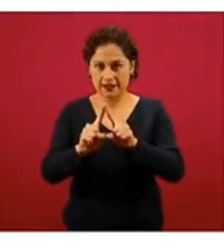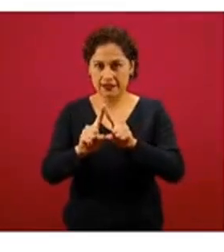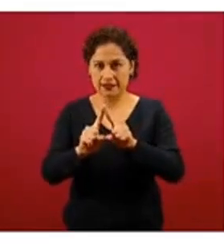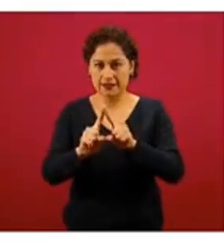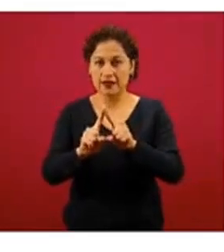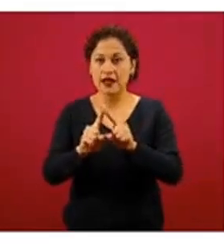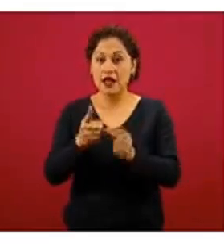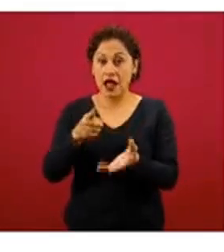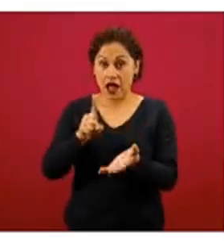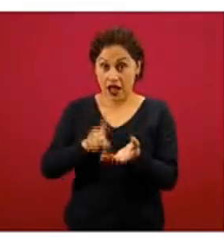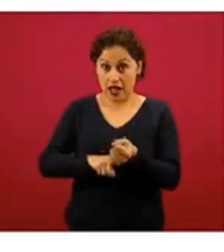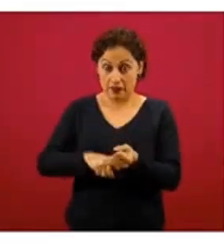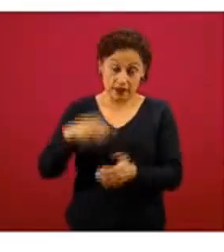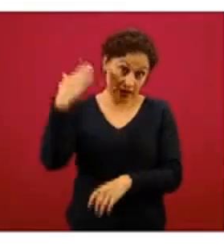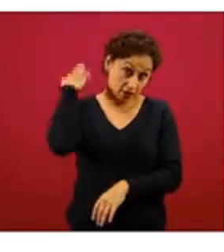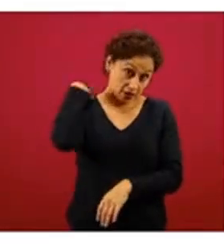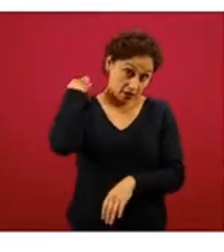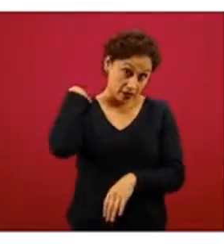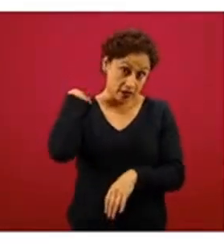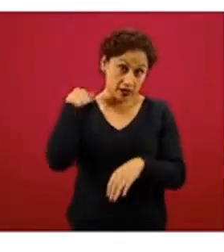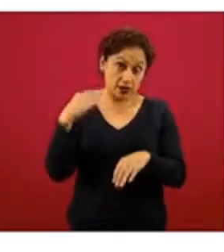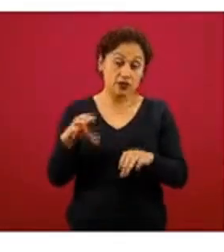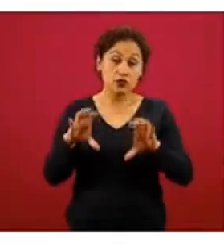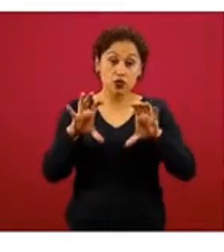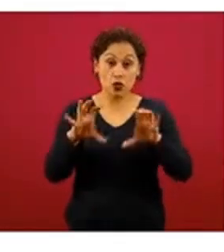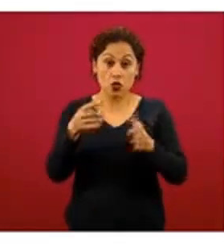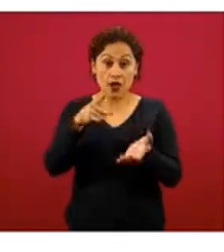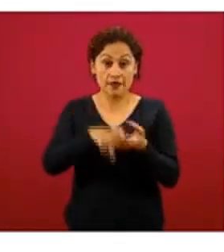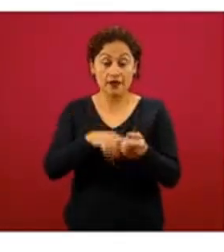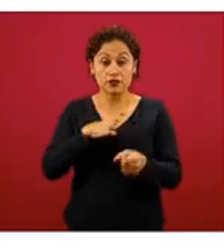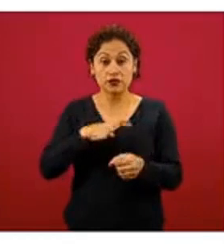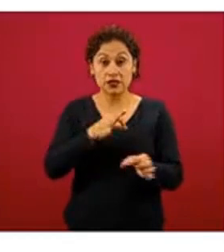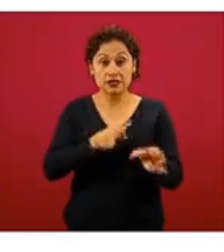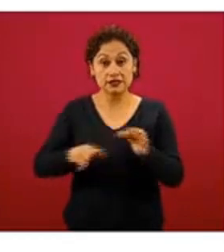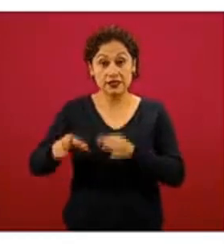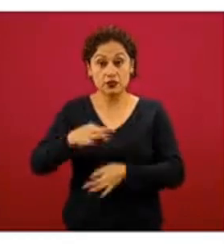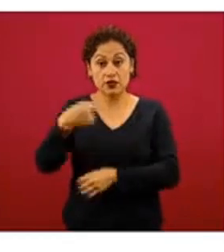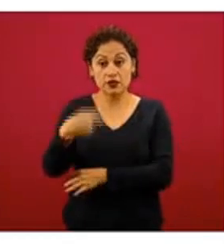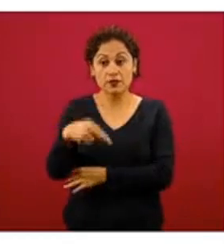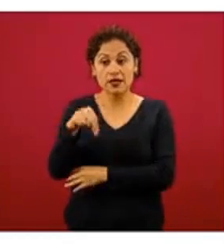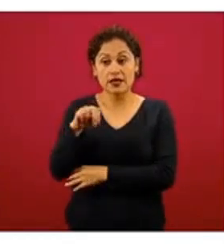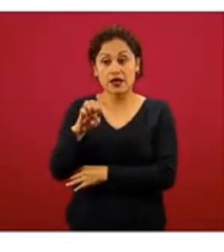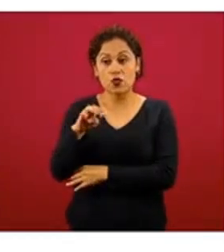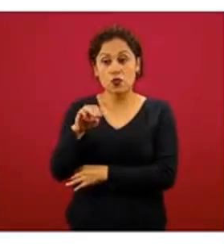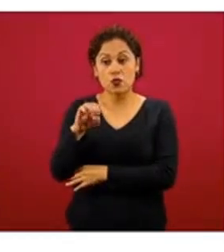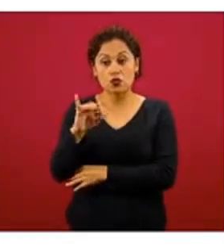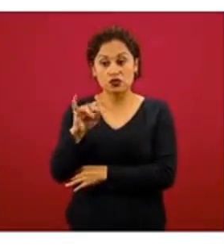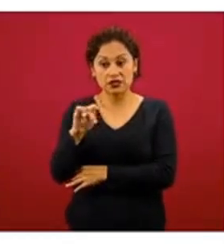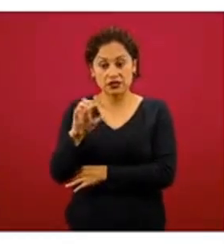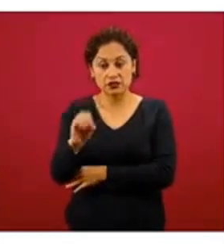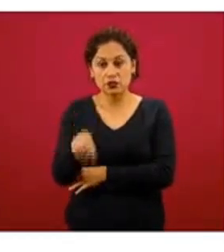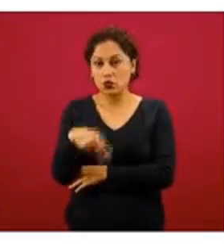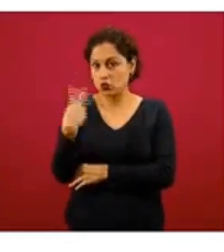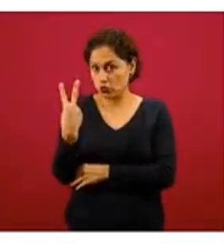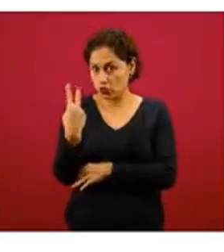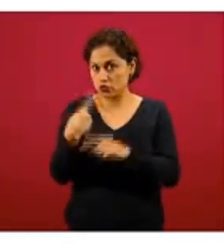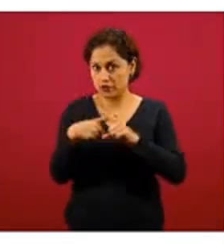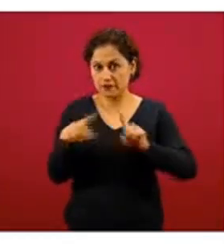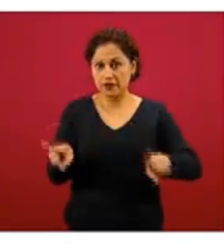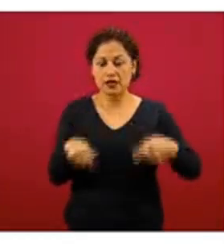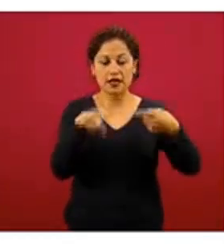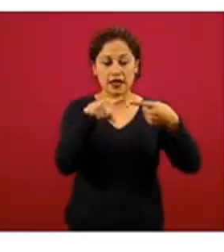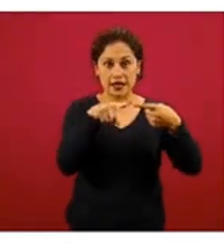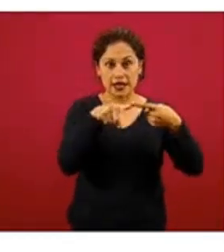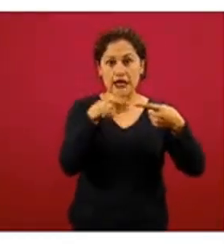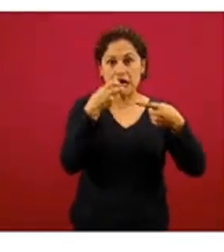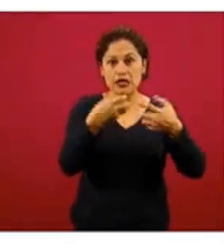del pulmón, neumocitos, que son de 2 tipos, 1 y 2. El tipo 1 es el que se encarga de la función vital.